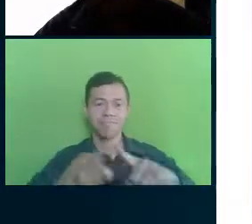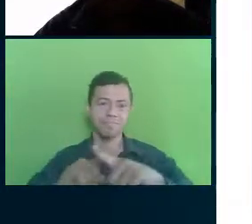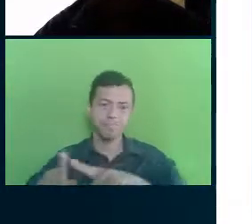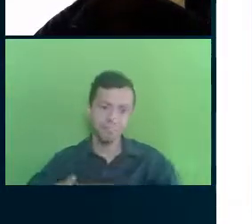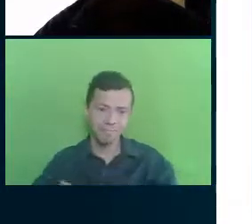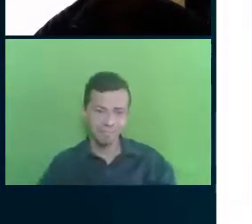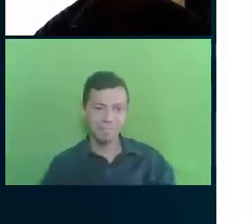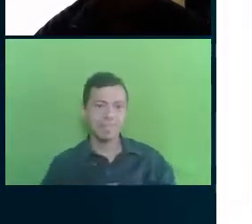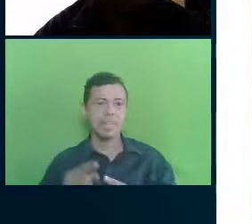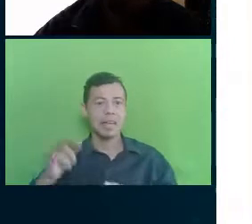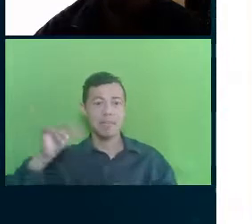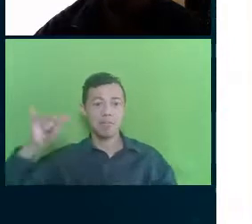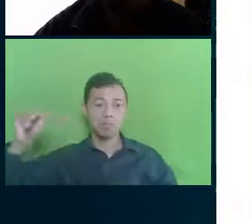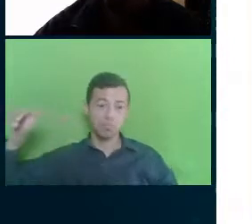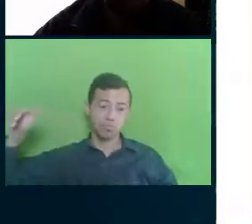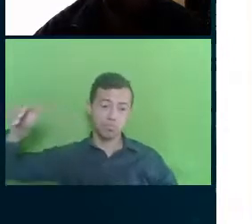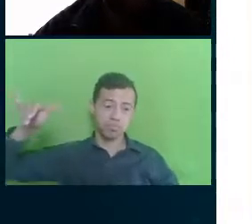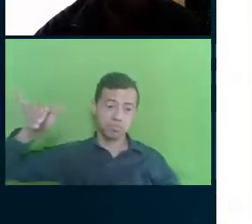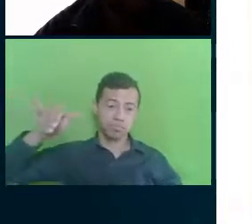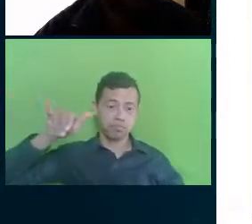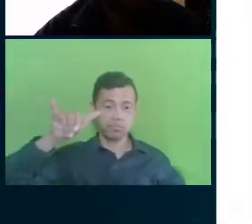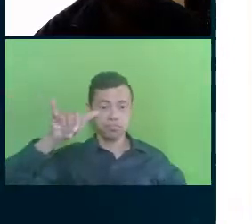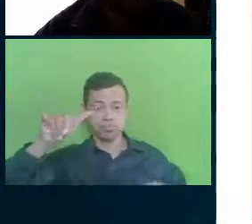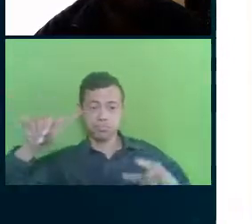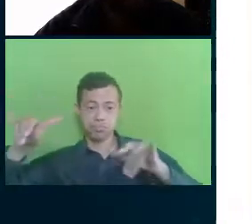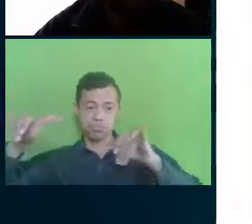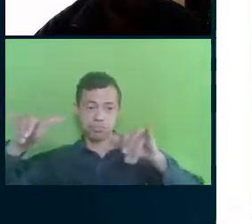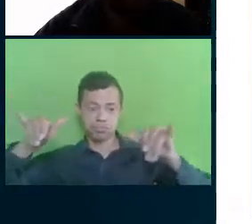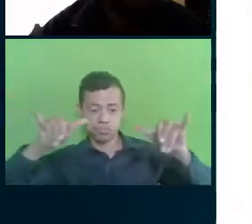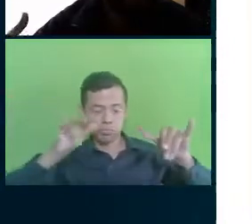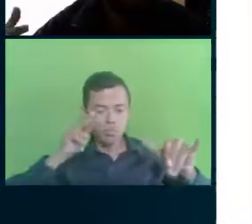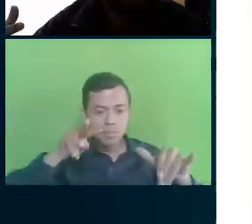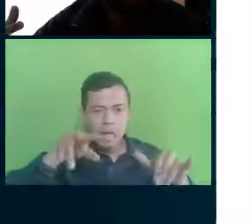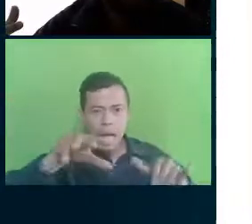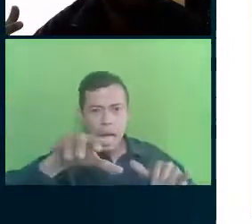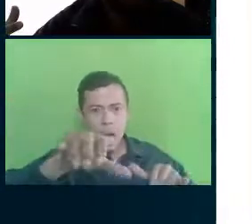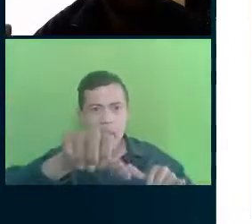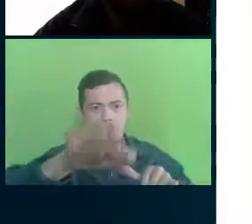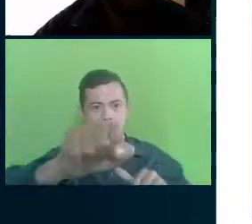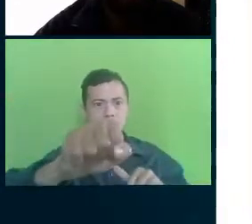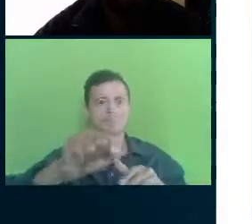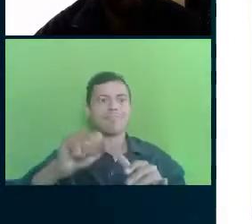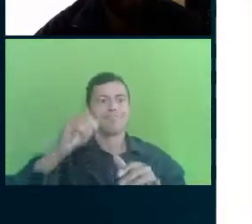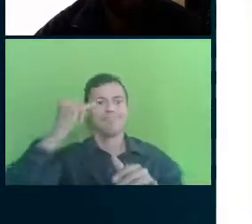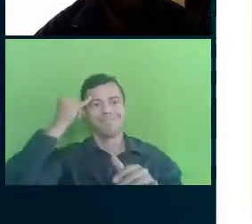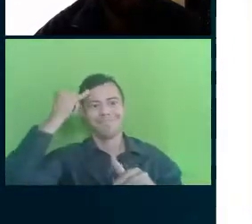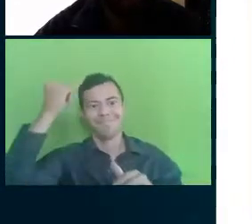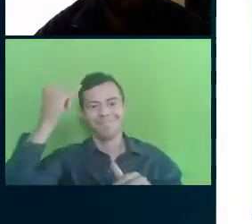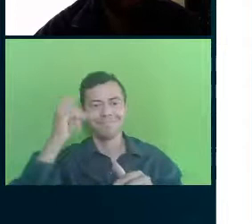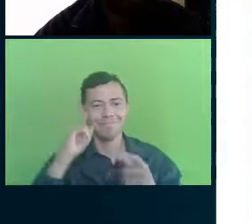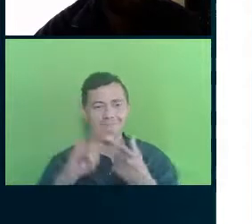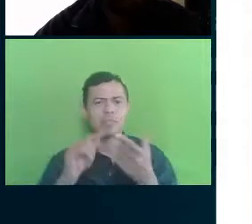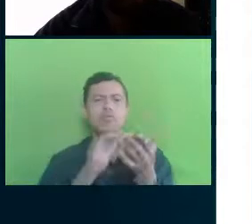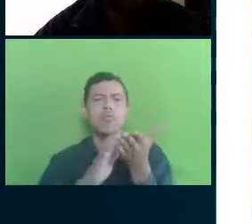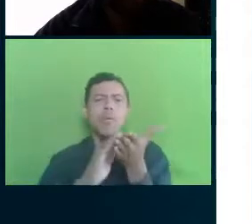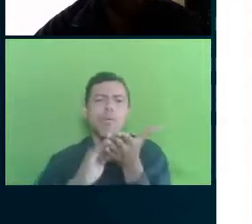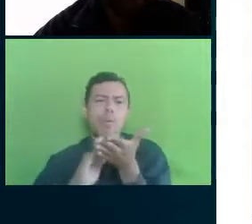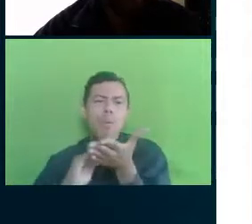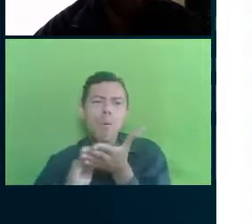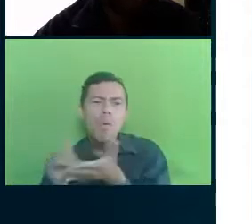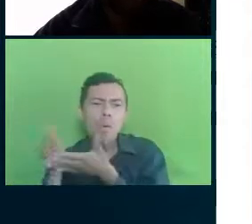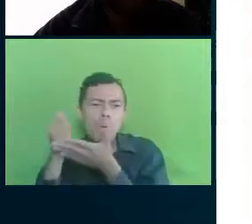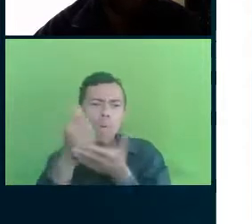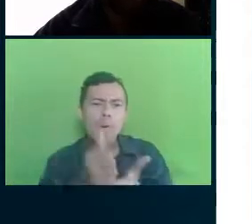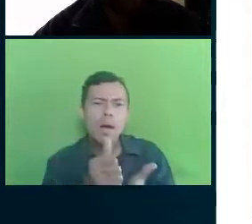utilizar drones y evidentemente energía renovable. ¿Cómo hacemos para darle mantenimiento proactivo a